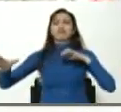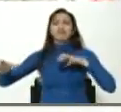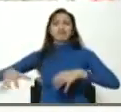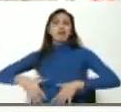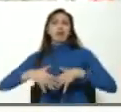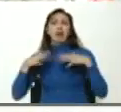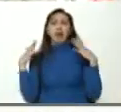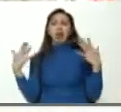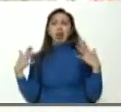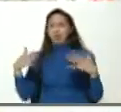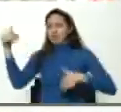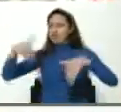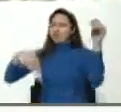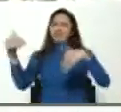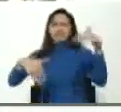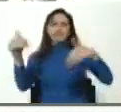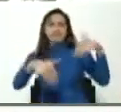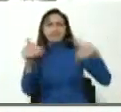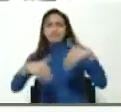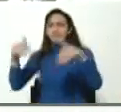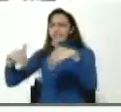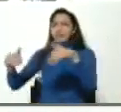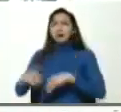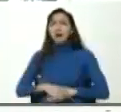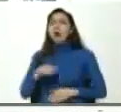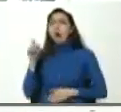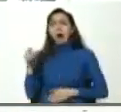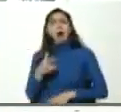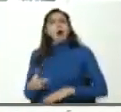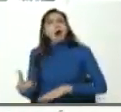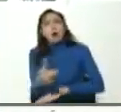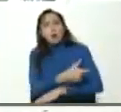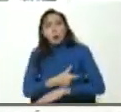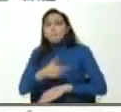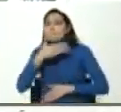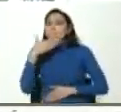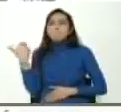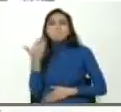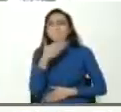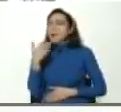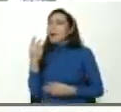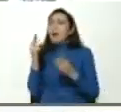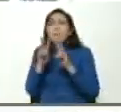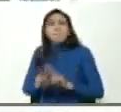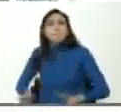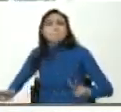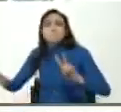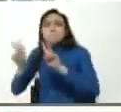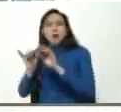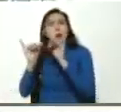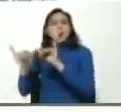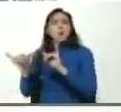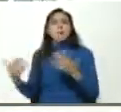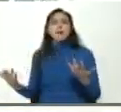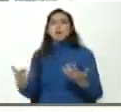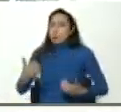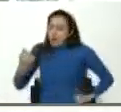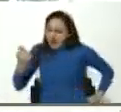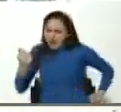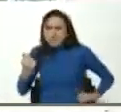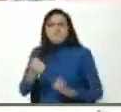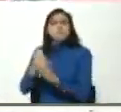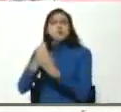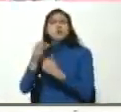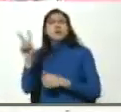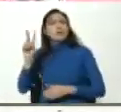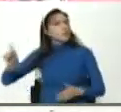tesco devotos era el gobernador mejor valorado y con más apoyo en todo